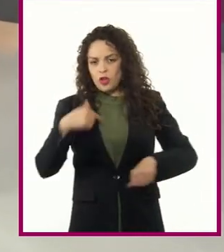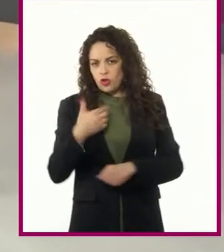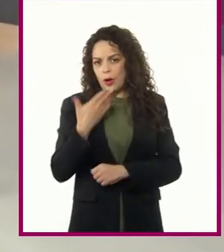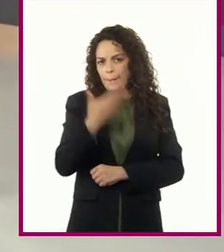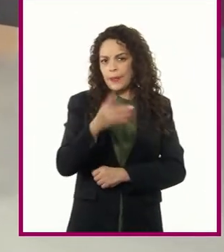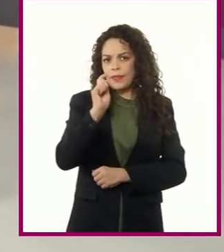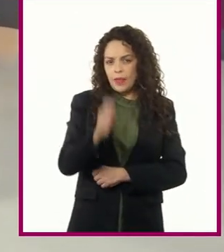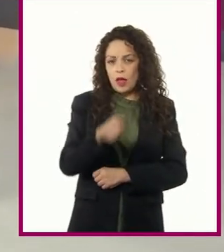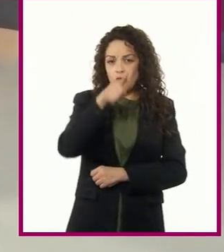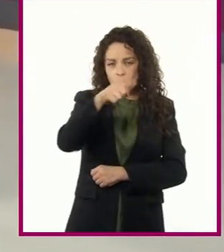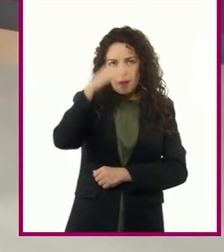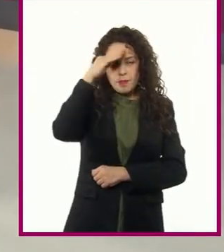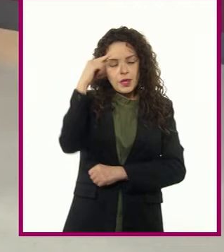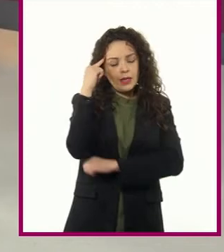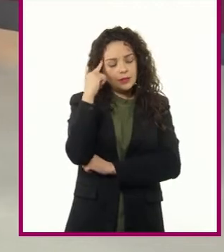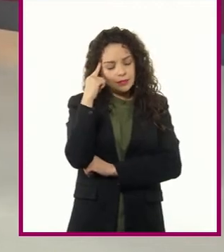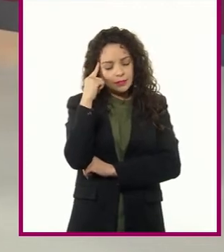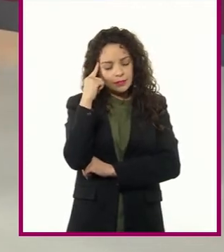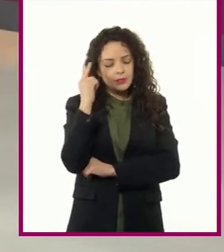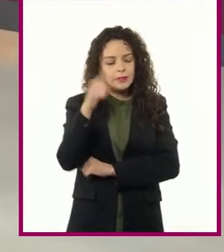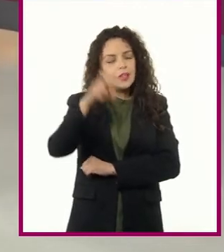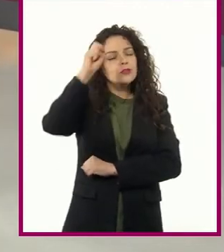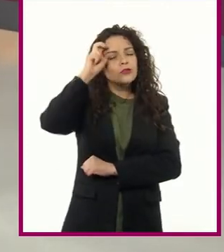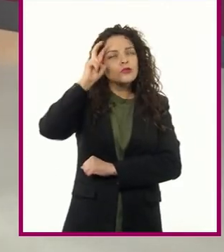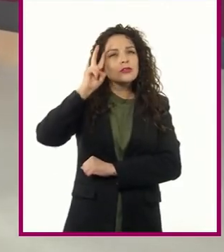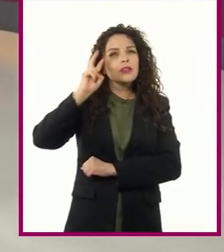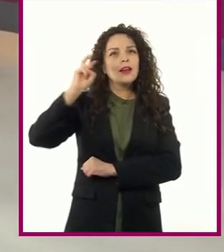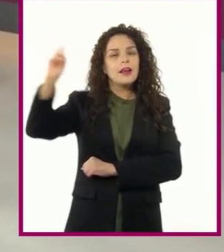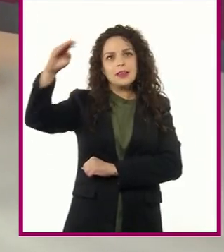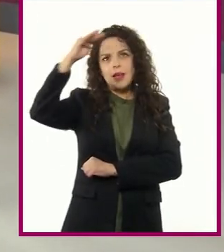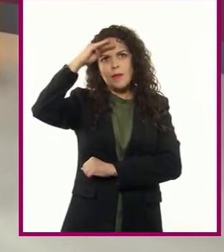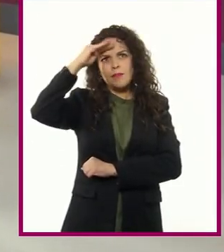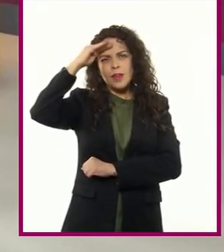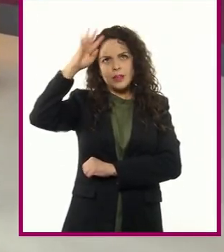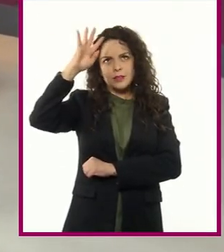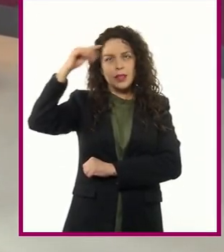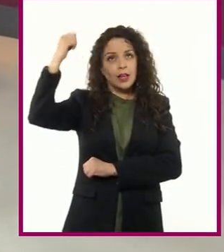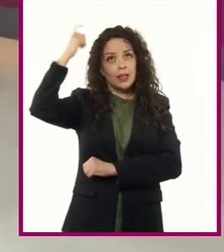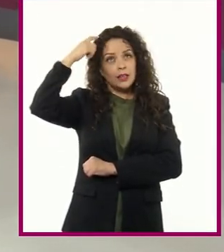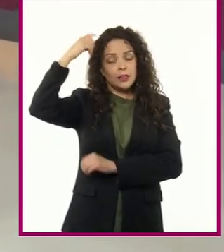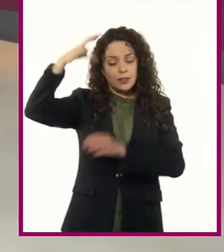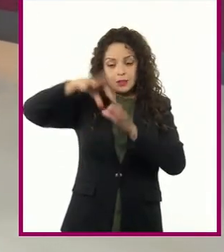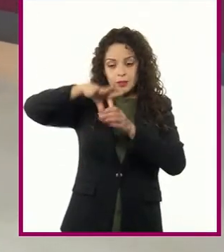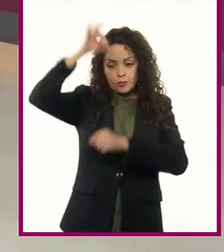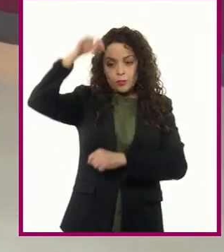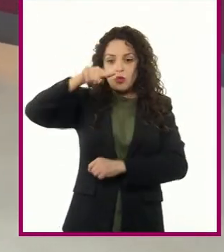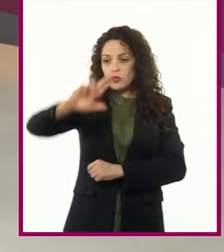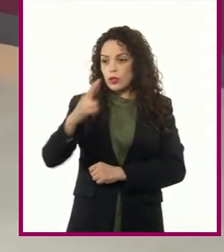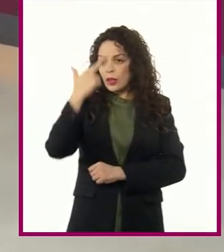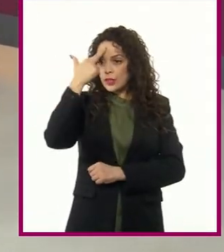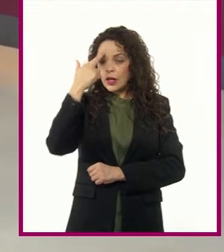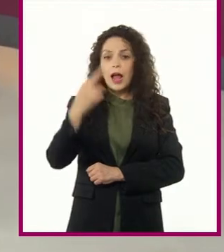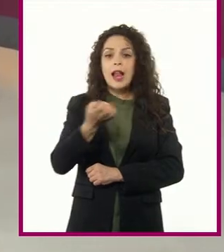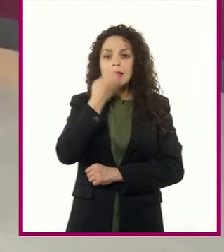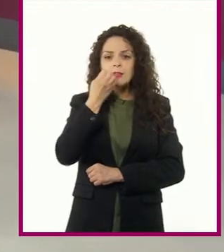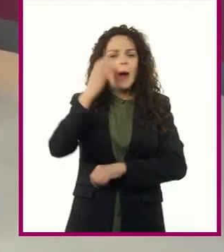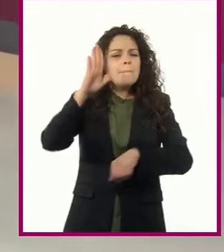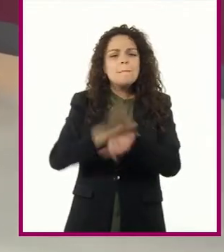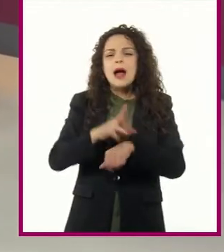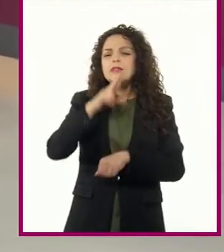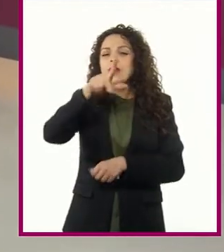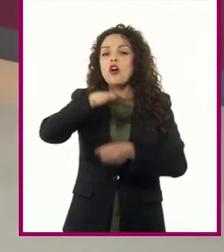se concentren, dejen volar su imaginación y traigan al presente su mejor recuerdo de la escuela, el cual